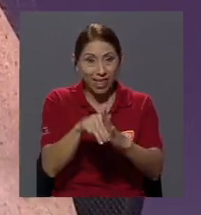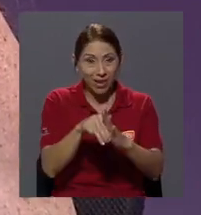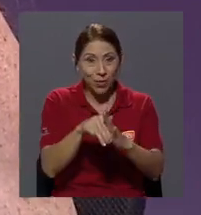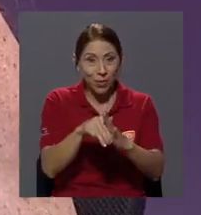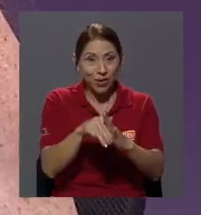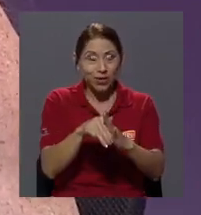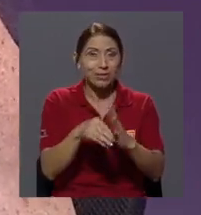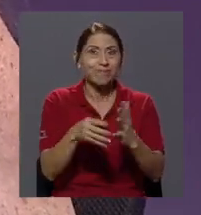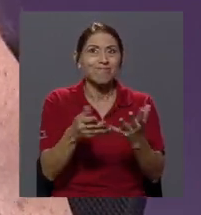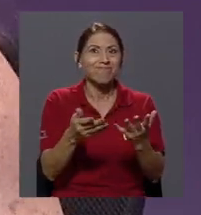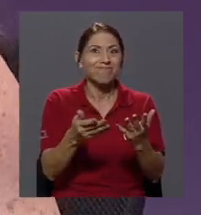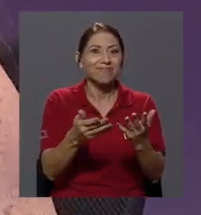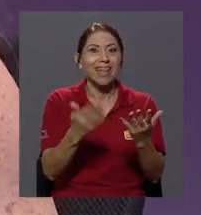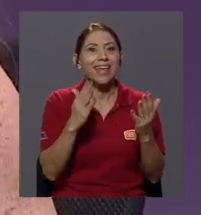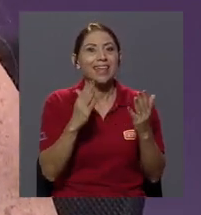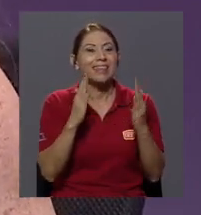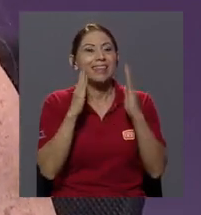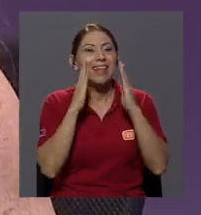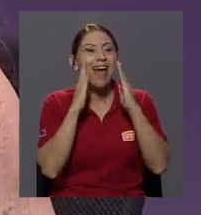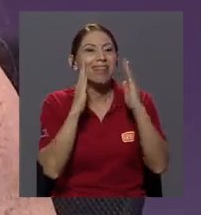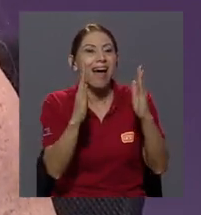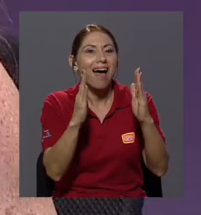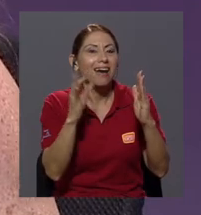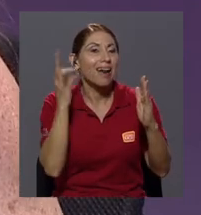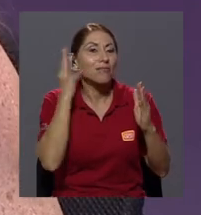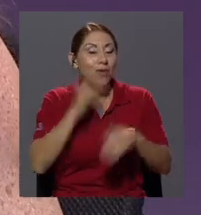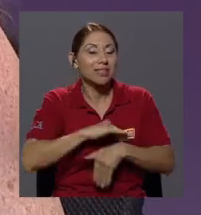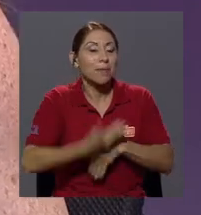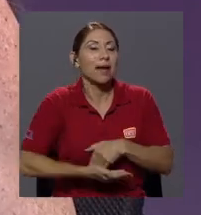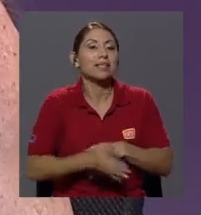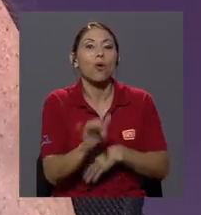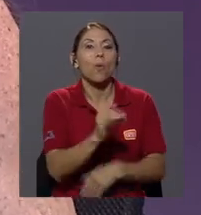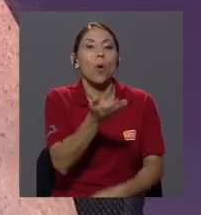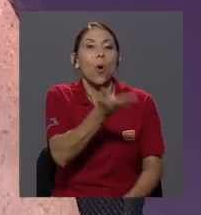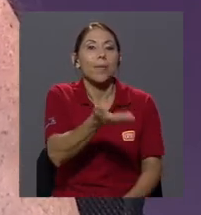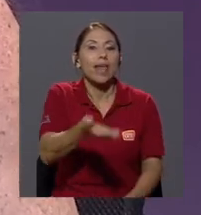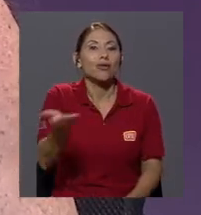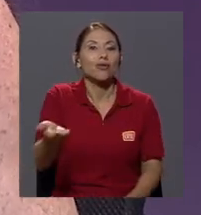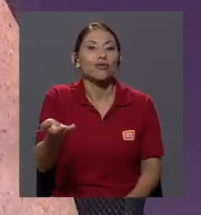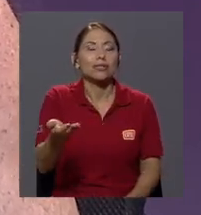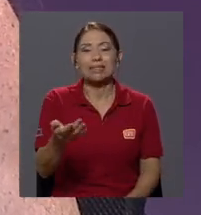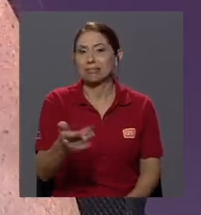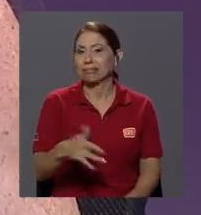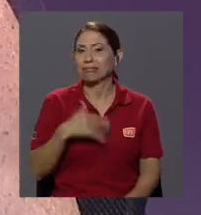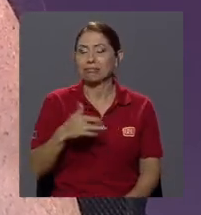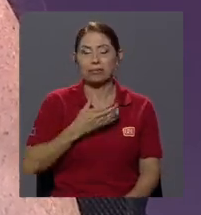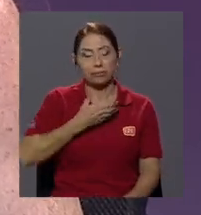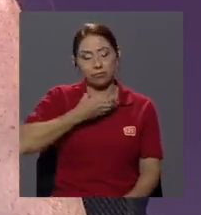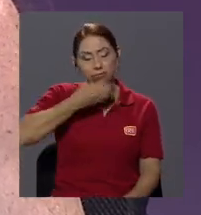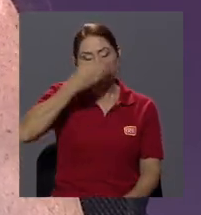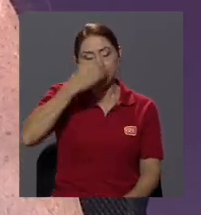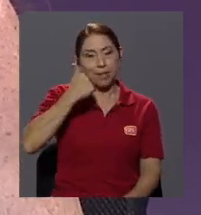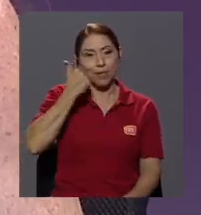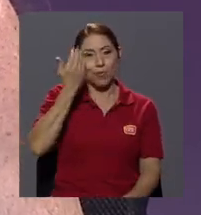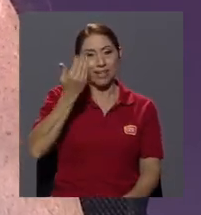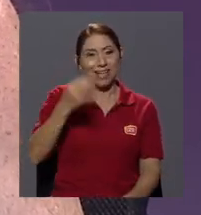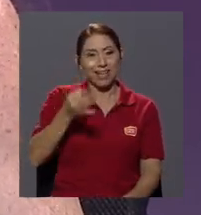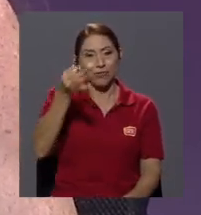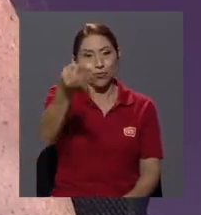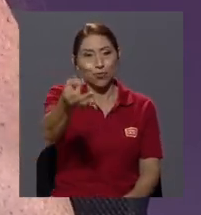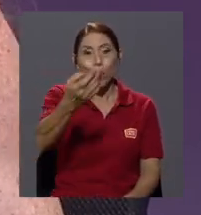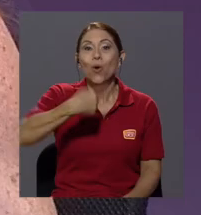va a ser algo de vergüenza en el futuro ahora nuestras dietas por ejemplo que así se van a van